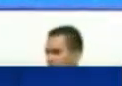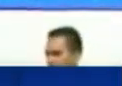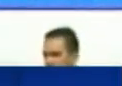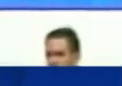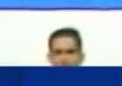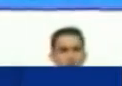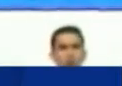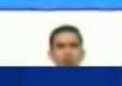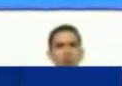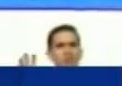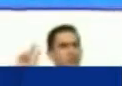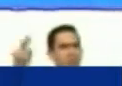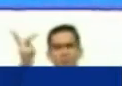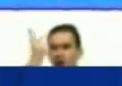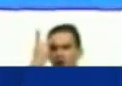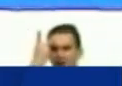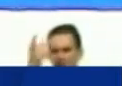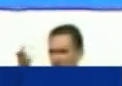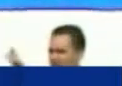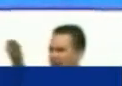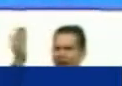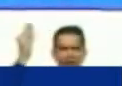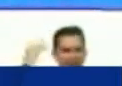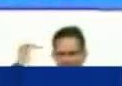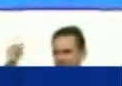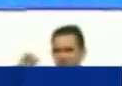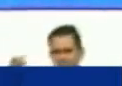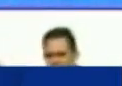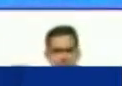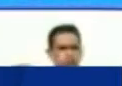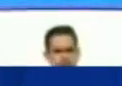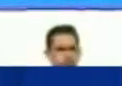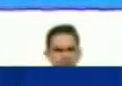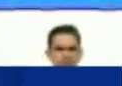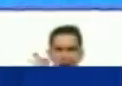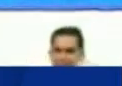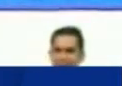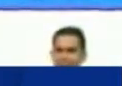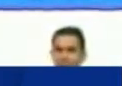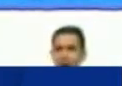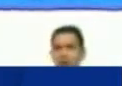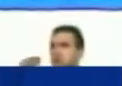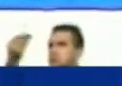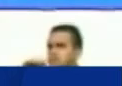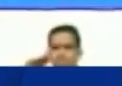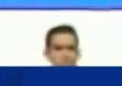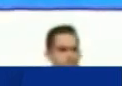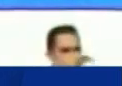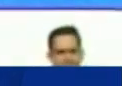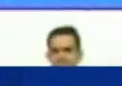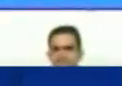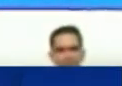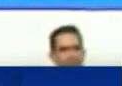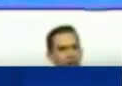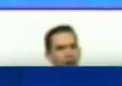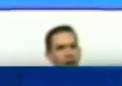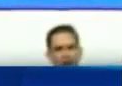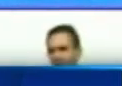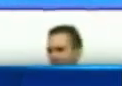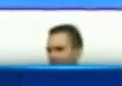conservadoras que han empobrecido, corrompido y endeudado nuestro país controlen el Congreso